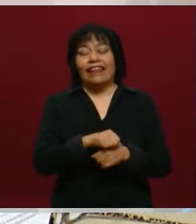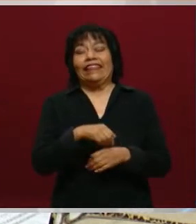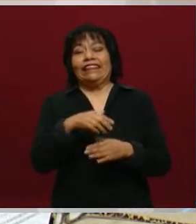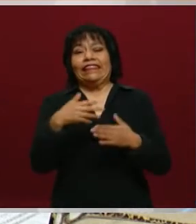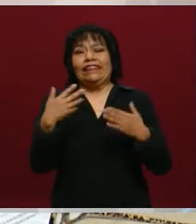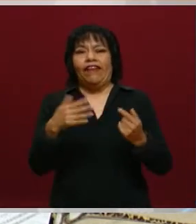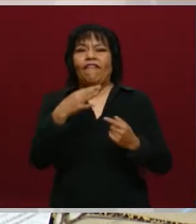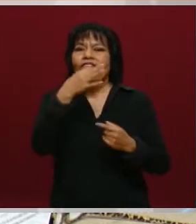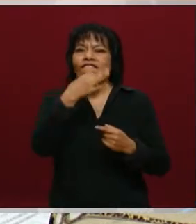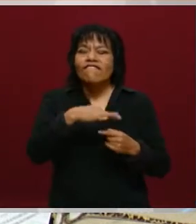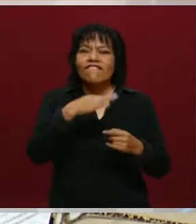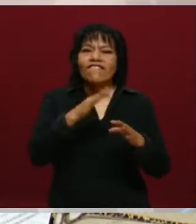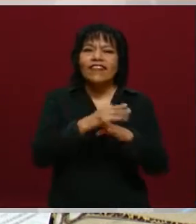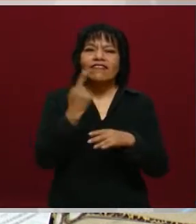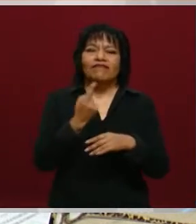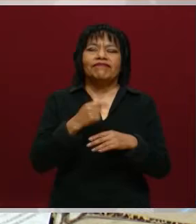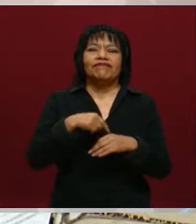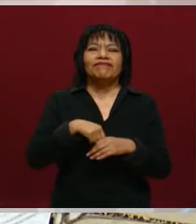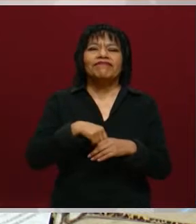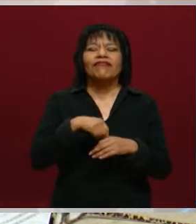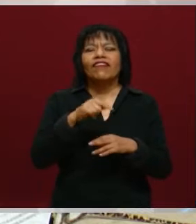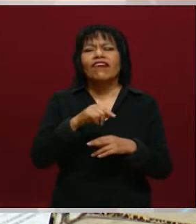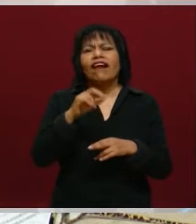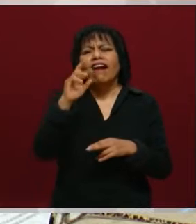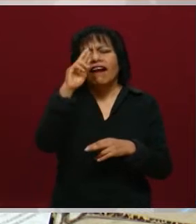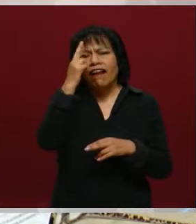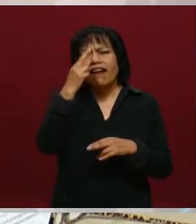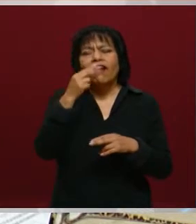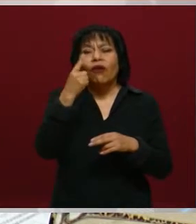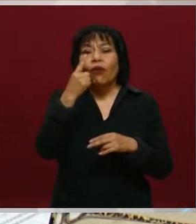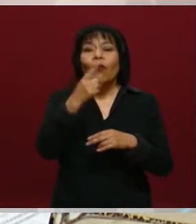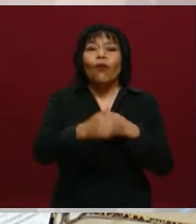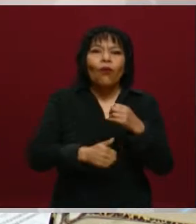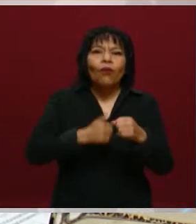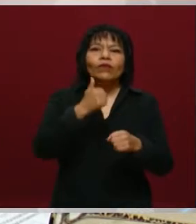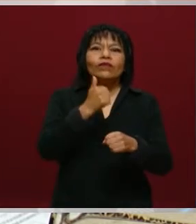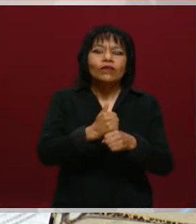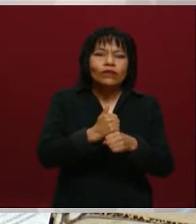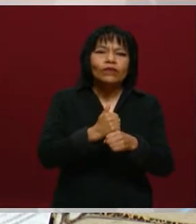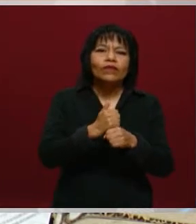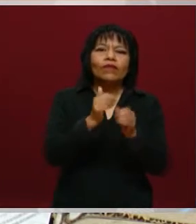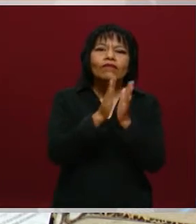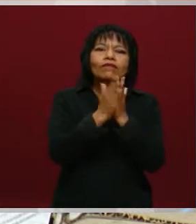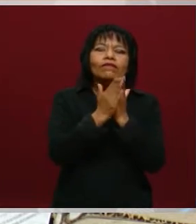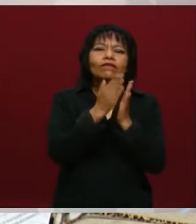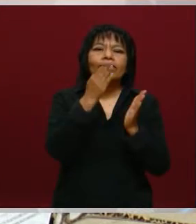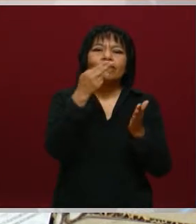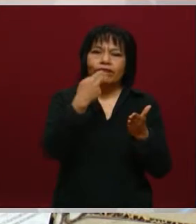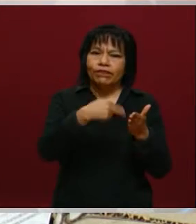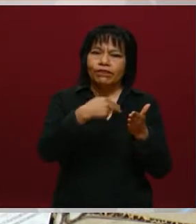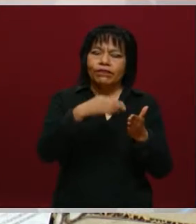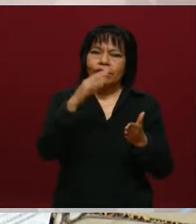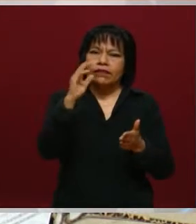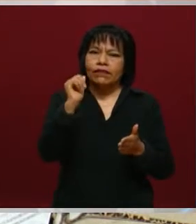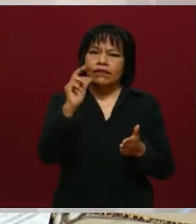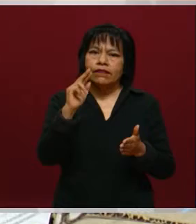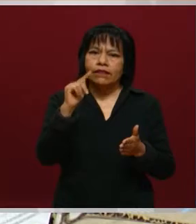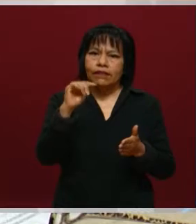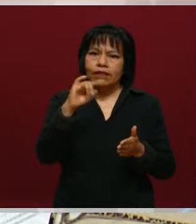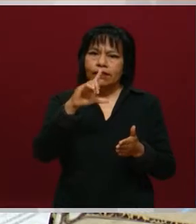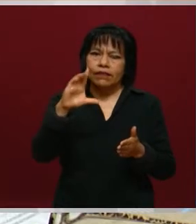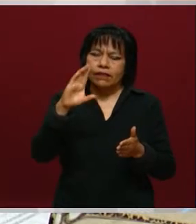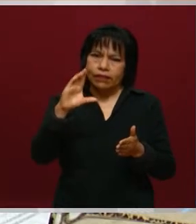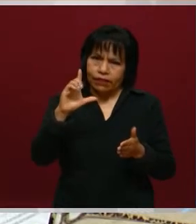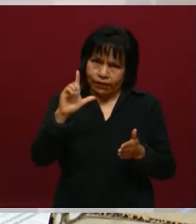porque estamos celebrando el primer año de la cartilla ética que la primera fue en el 2019